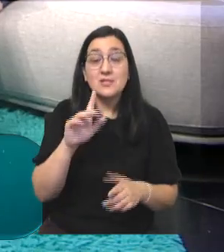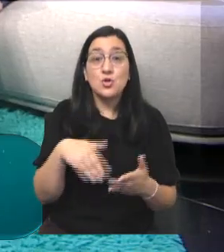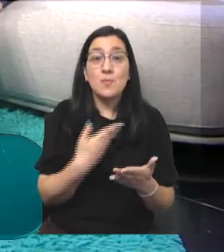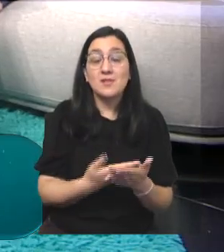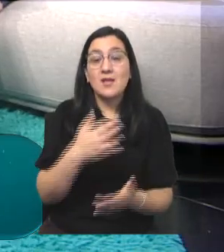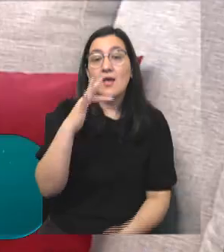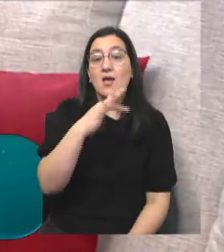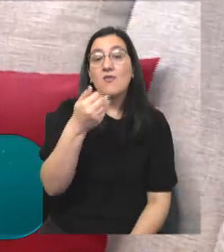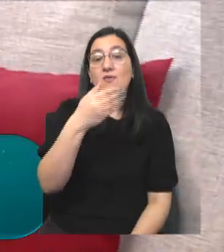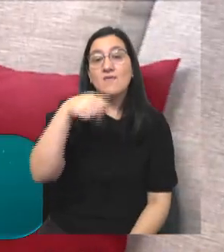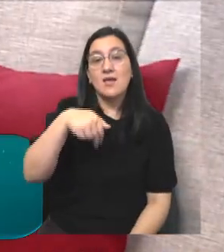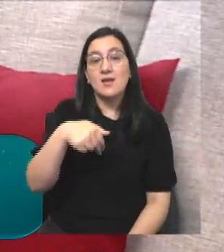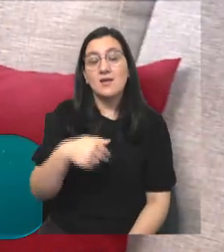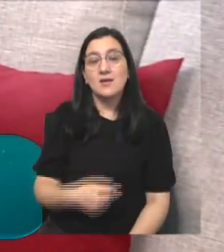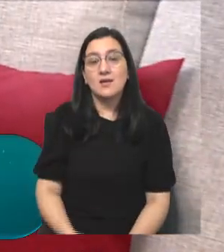Fabi, ¿no?